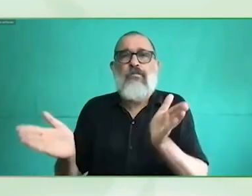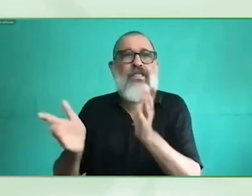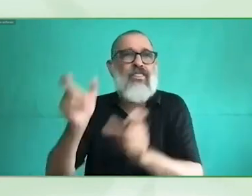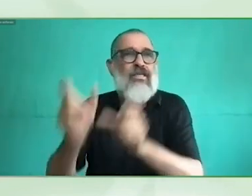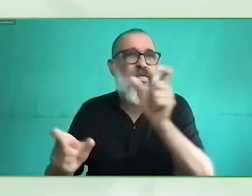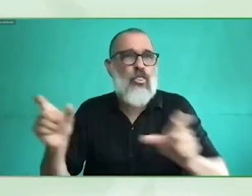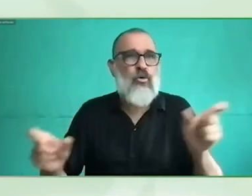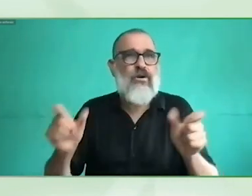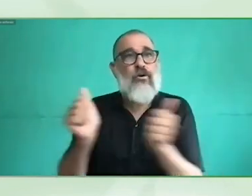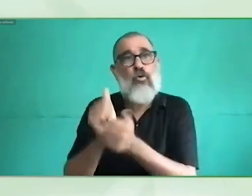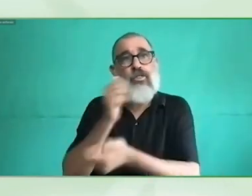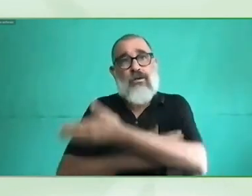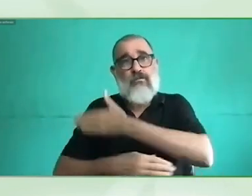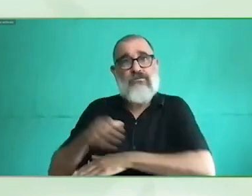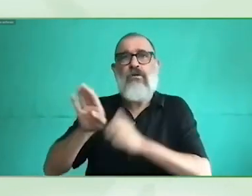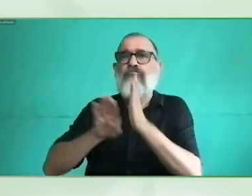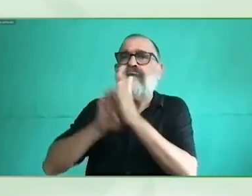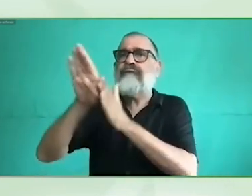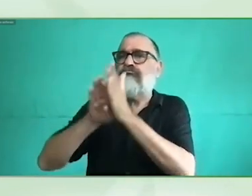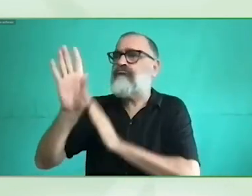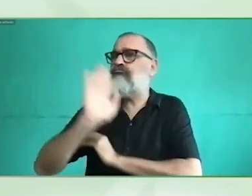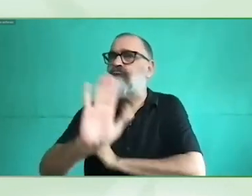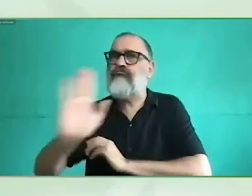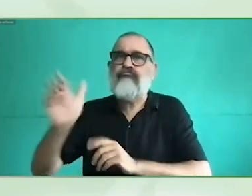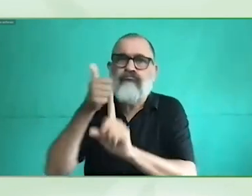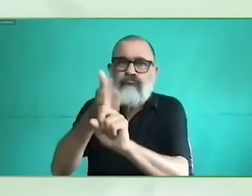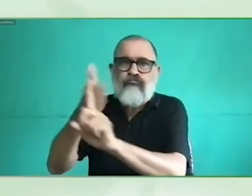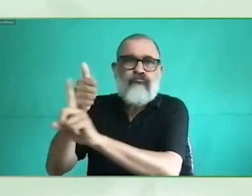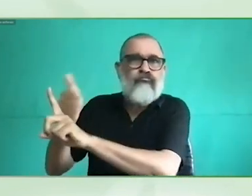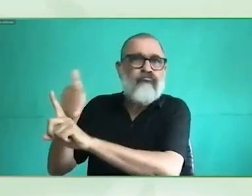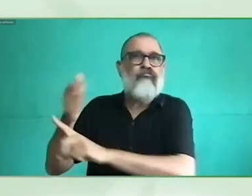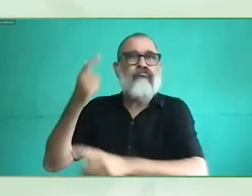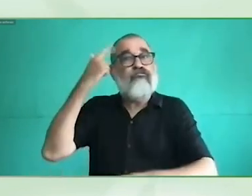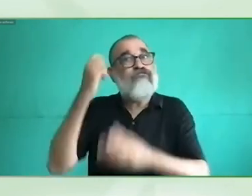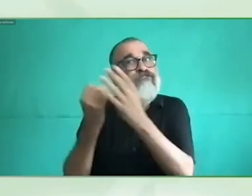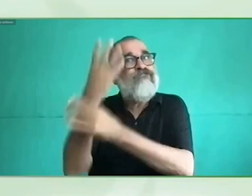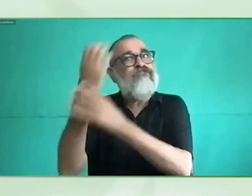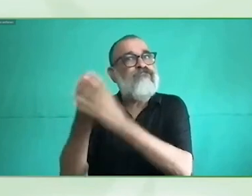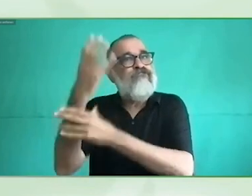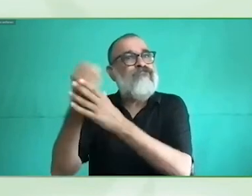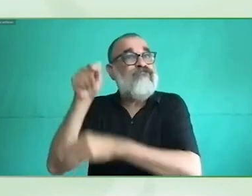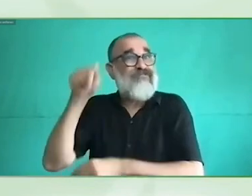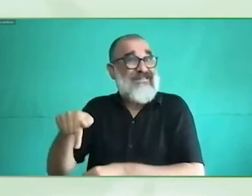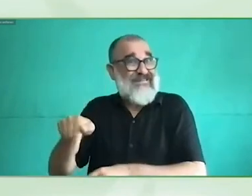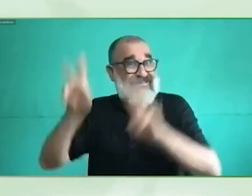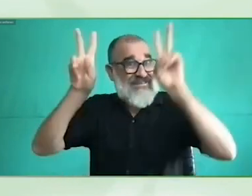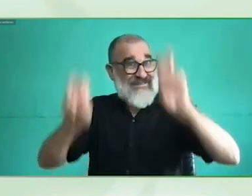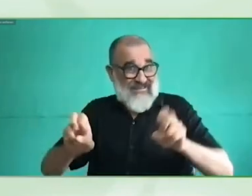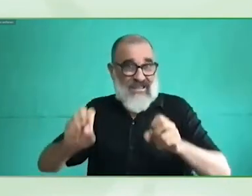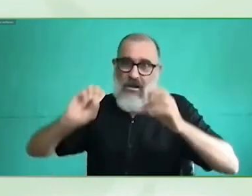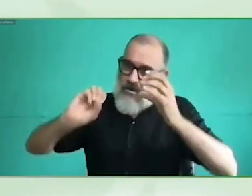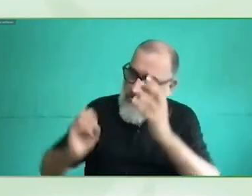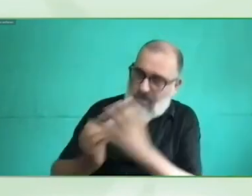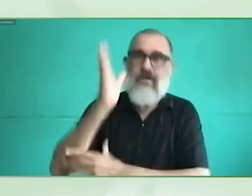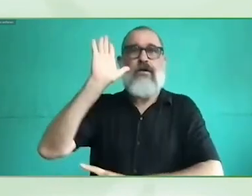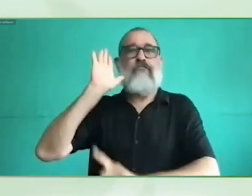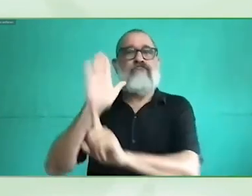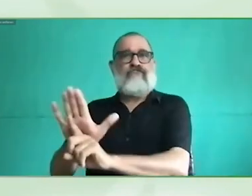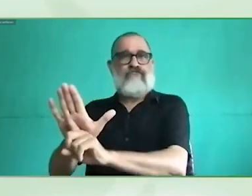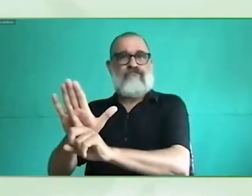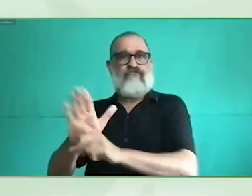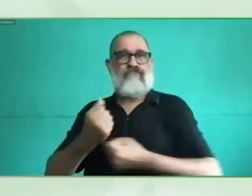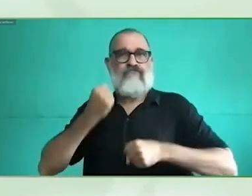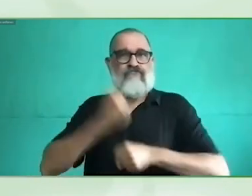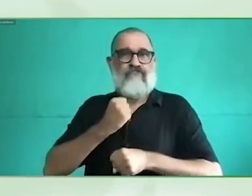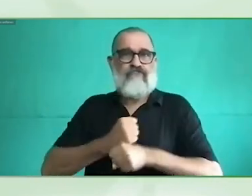de esta manera promover la autonomía a través de el empleo no aquí No necesariamente vamos a estar hablando sobre estrategias de inclusión